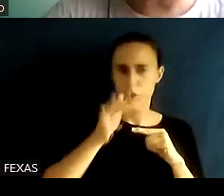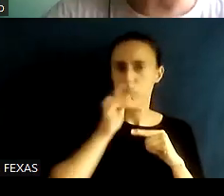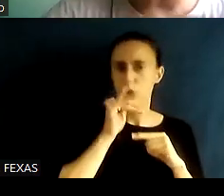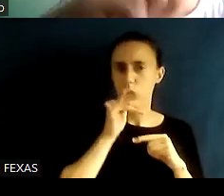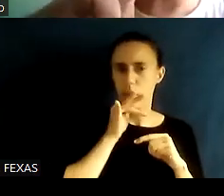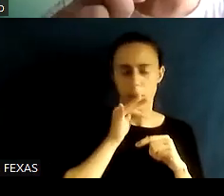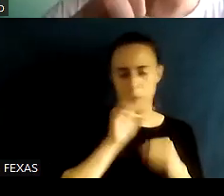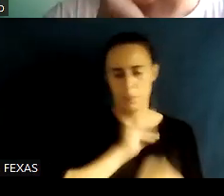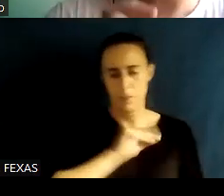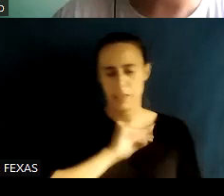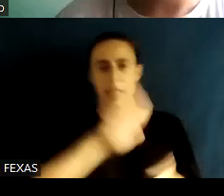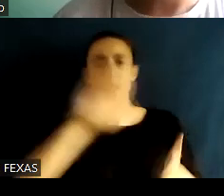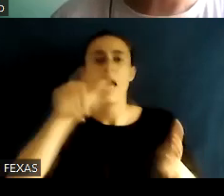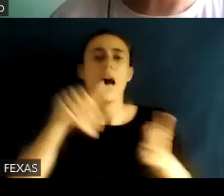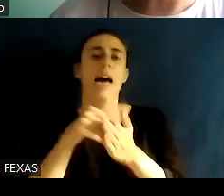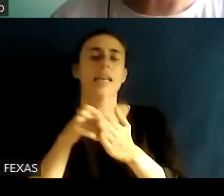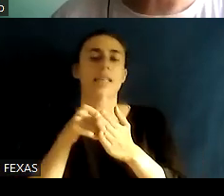mucho margen, mucha dosificación,